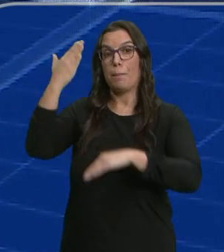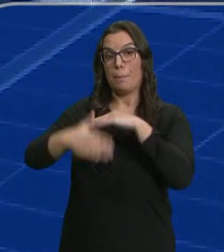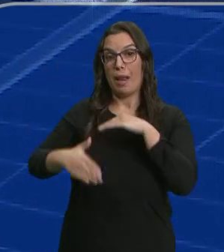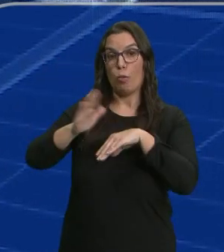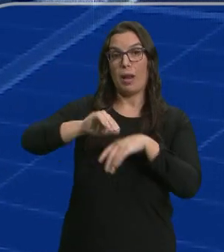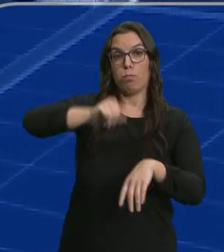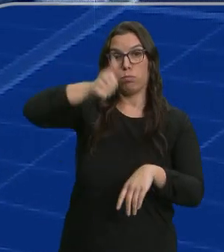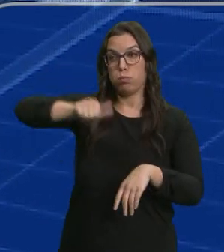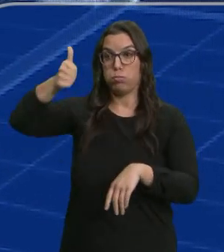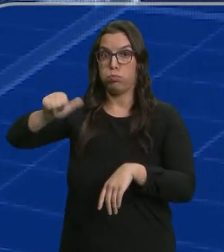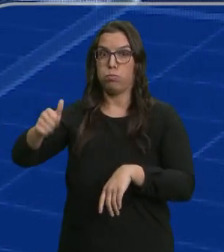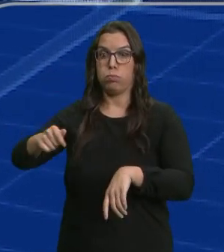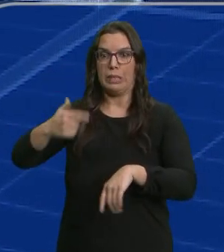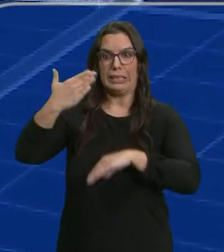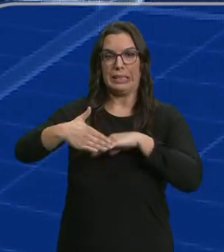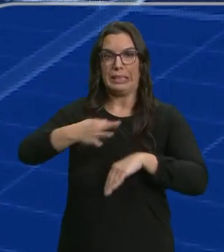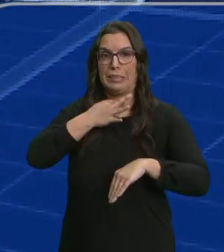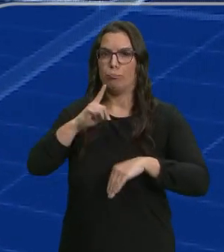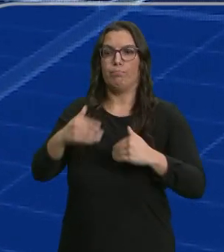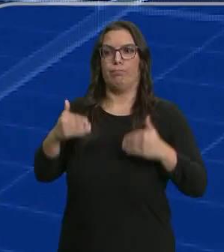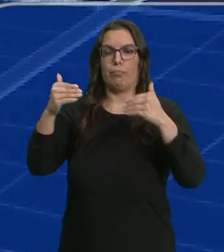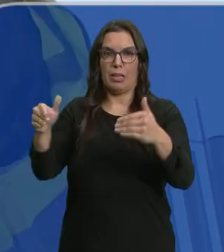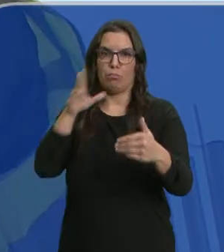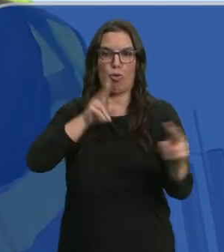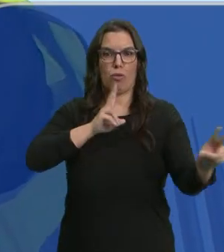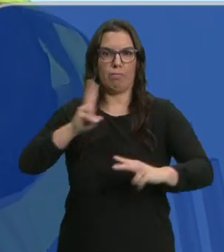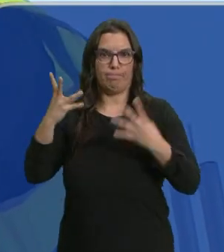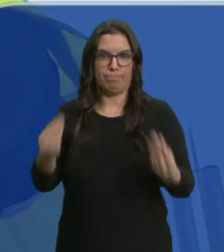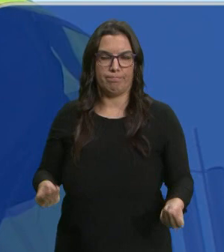para poder resolver sobre estos proyectos.